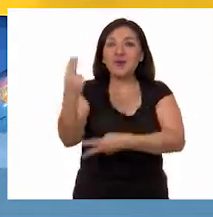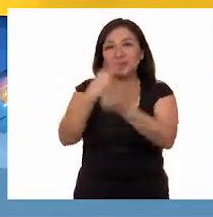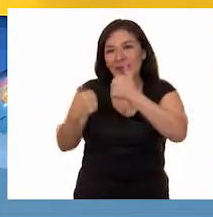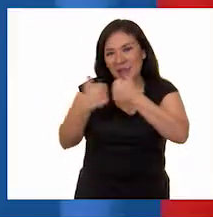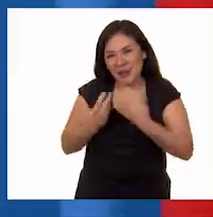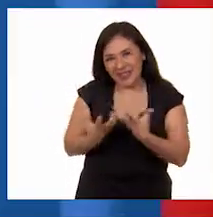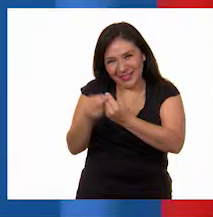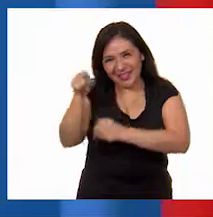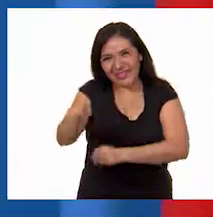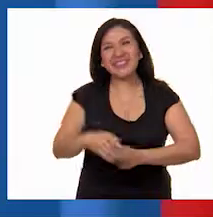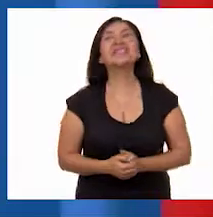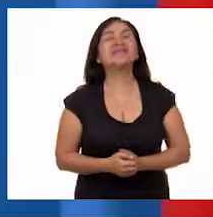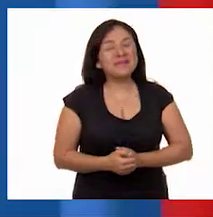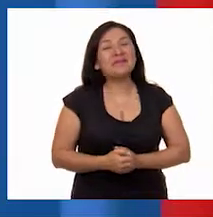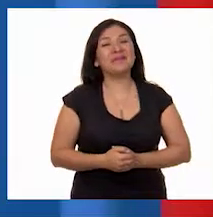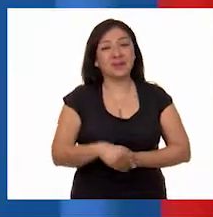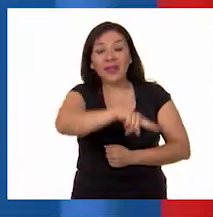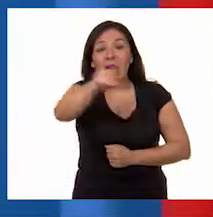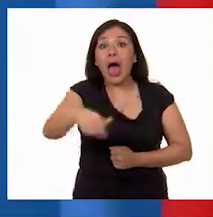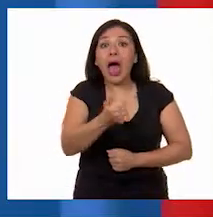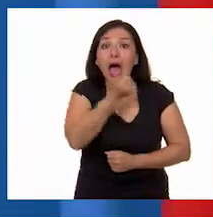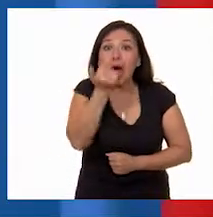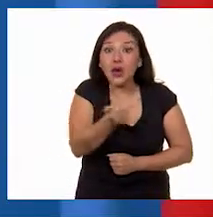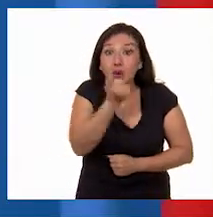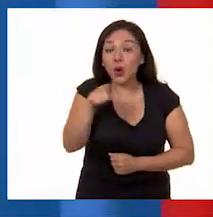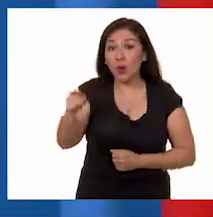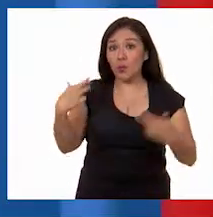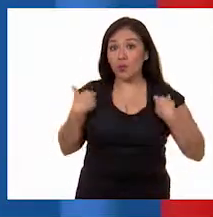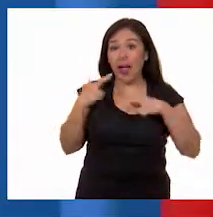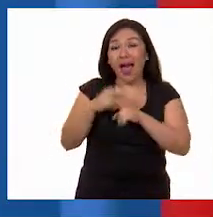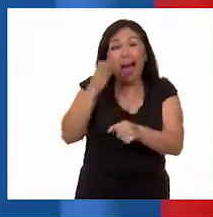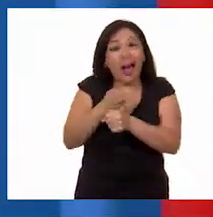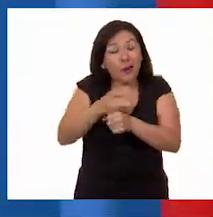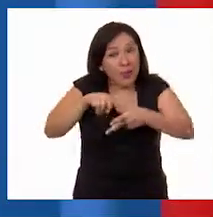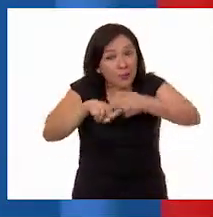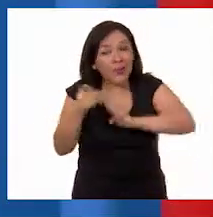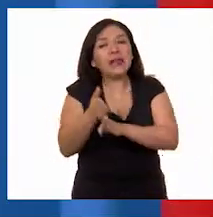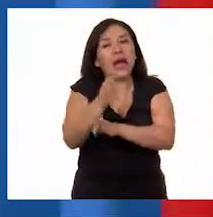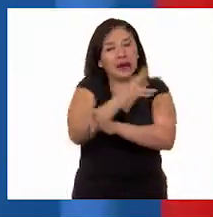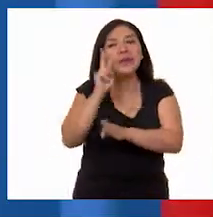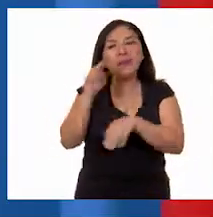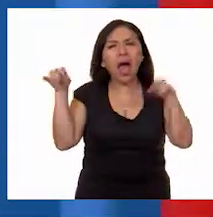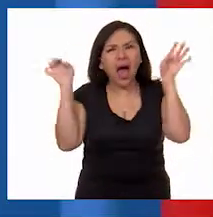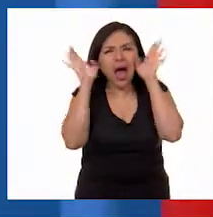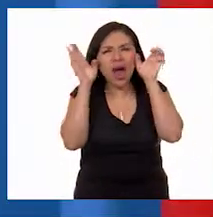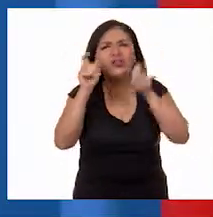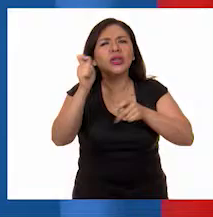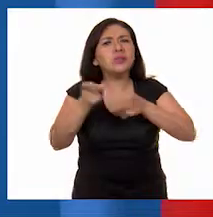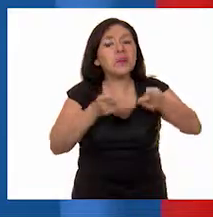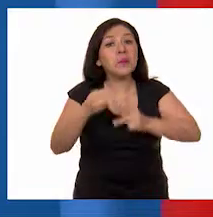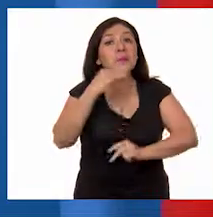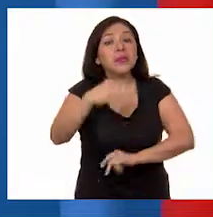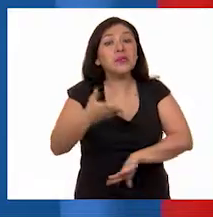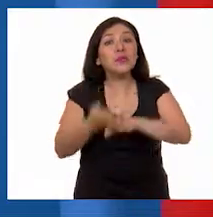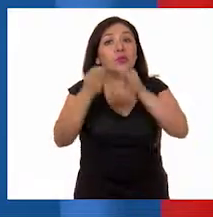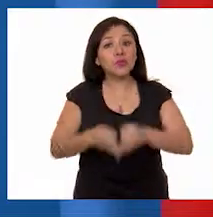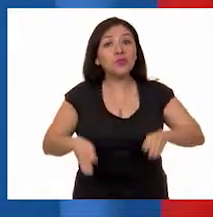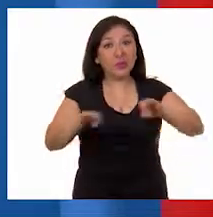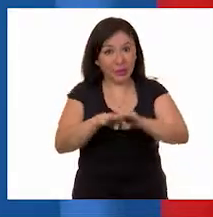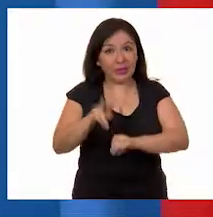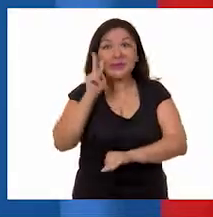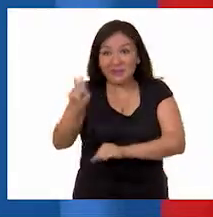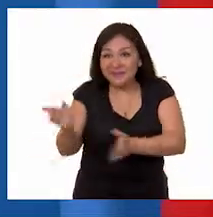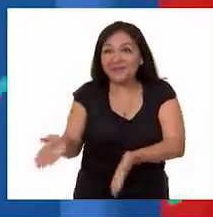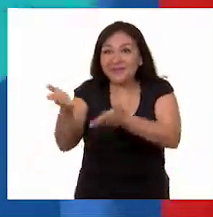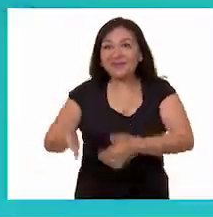contigo. Gaby, estudiantes en casa, antes de iniciar iremos con Ajolisto, que nos tiene preparado un mensaje muy importante.